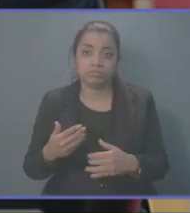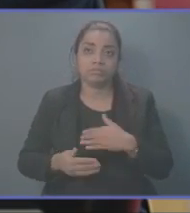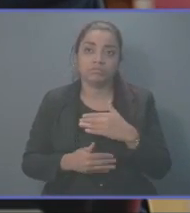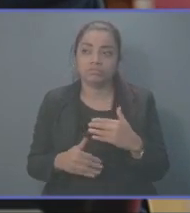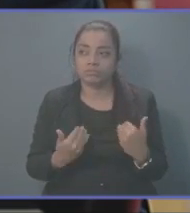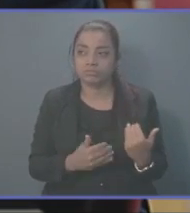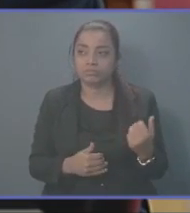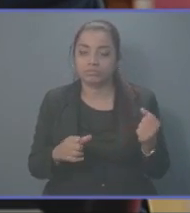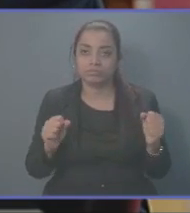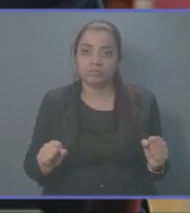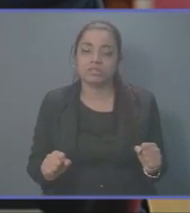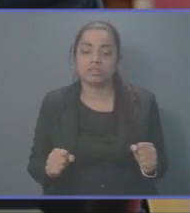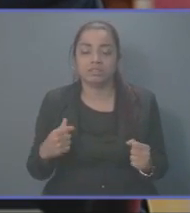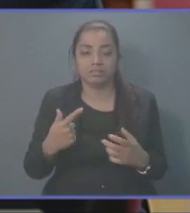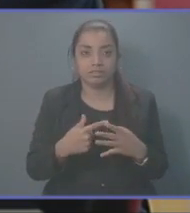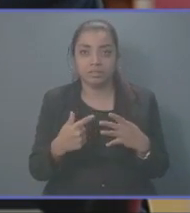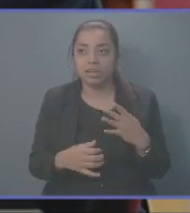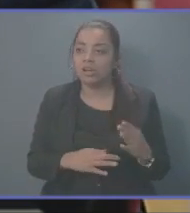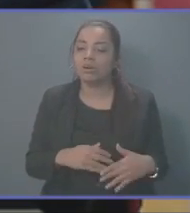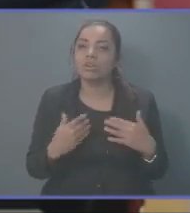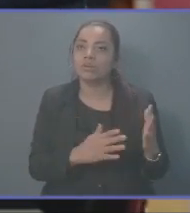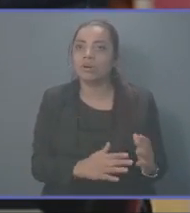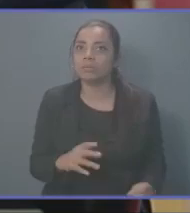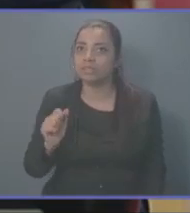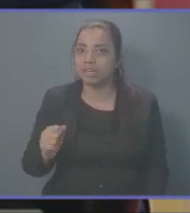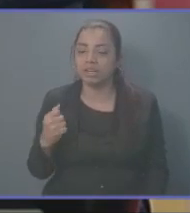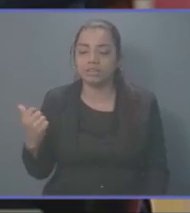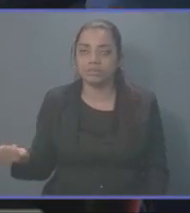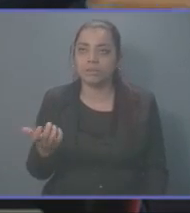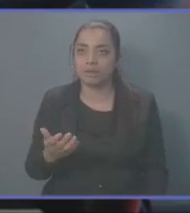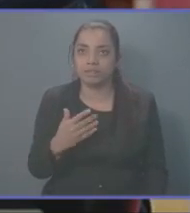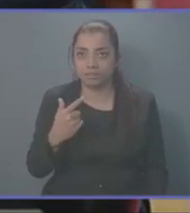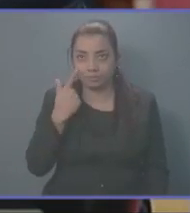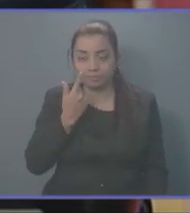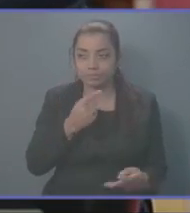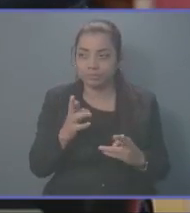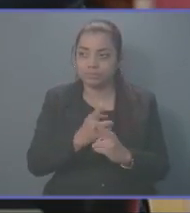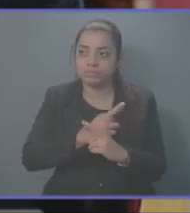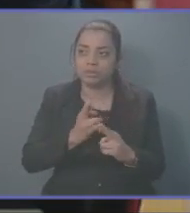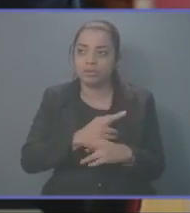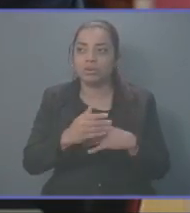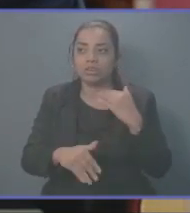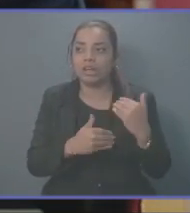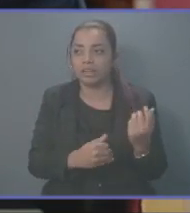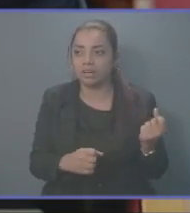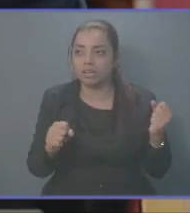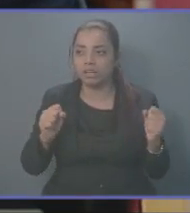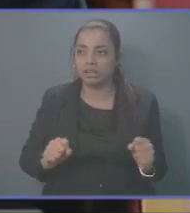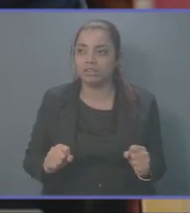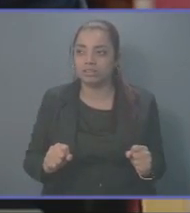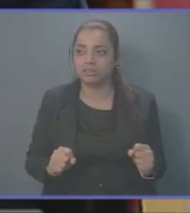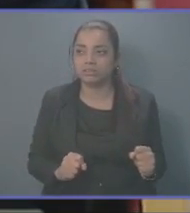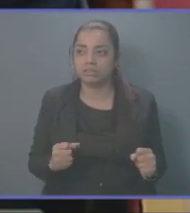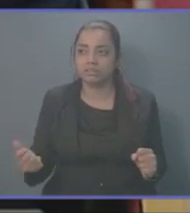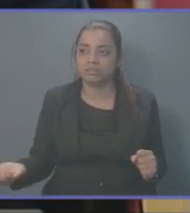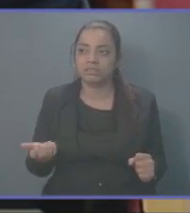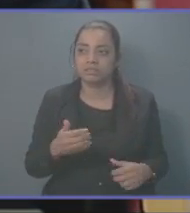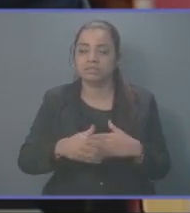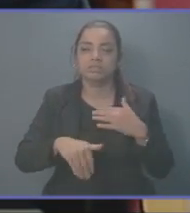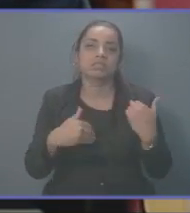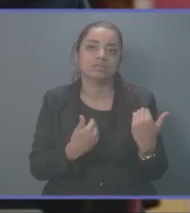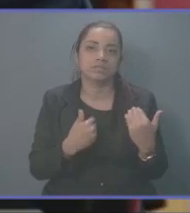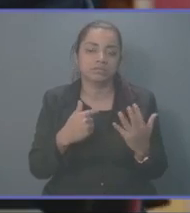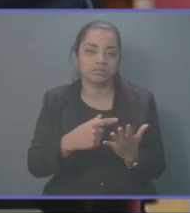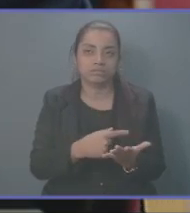en armonía con las declaraciones tributarias modificadas, sin atender a los actos administrativos que hubiera